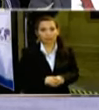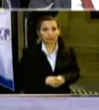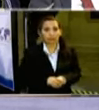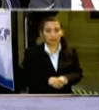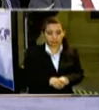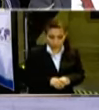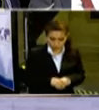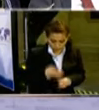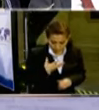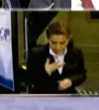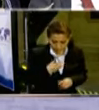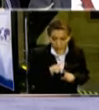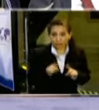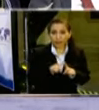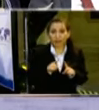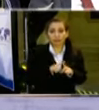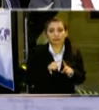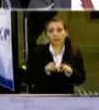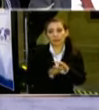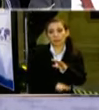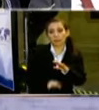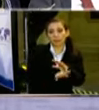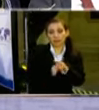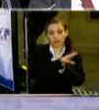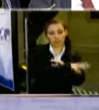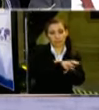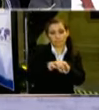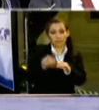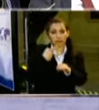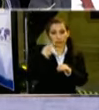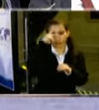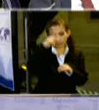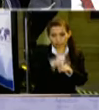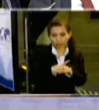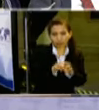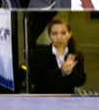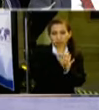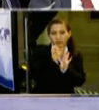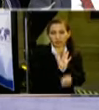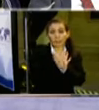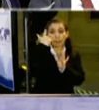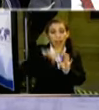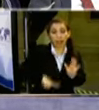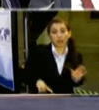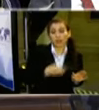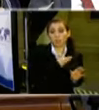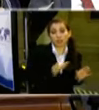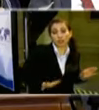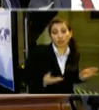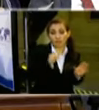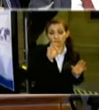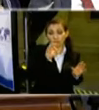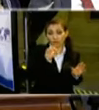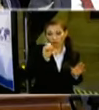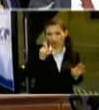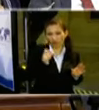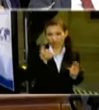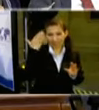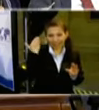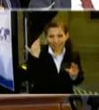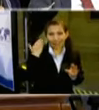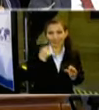han tenido referentes fundamentales en ambos ámbitos de la política mexicana. Por ejemplo, para el gobierno del presidente Fox, como ya se mencionaba,